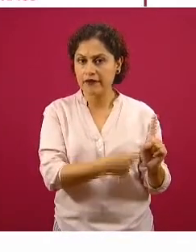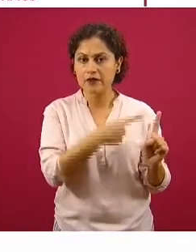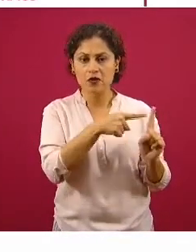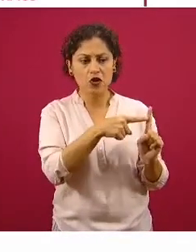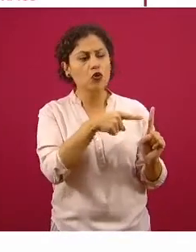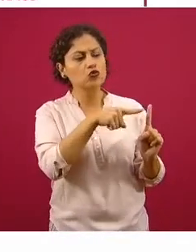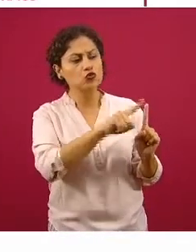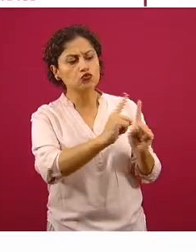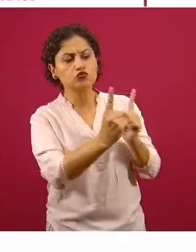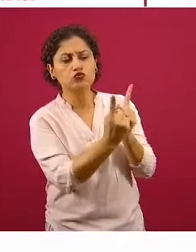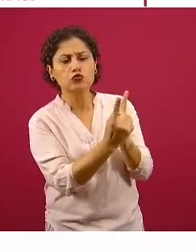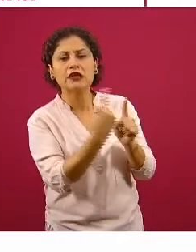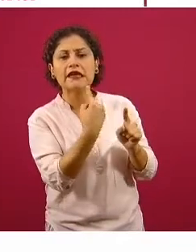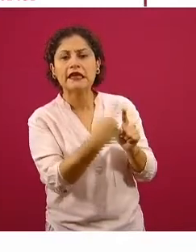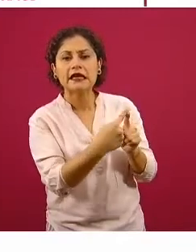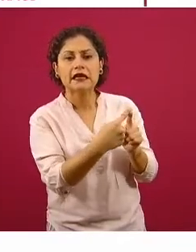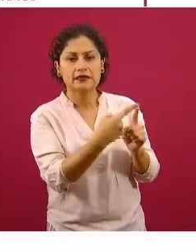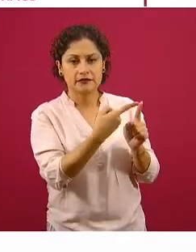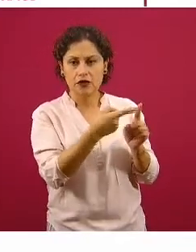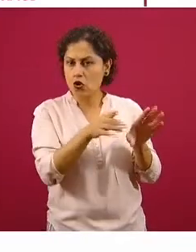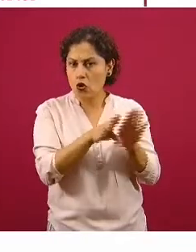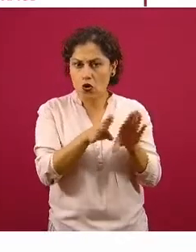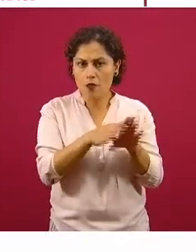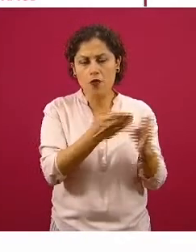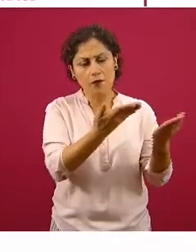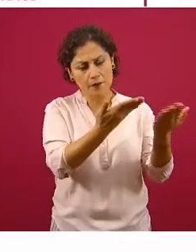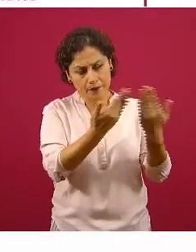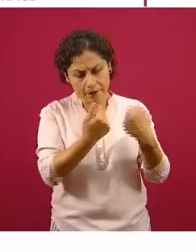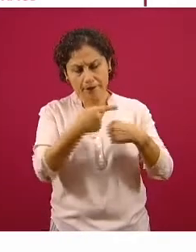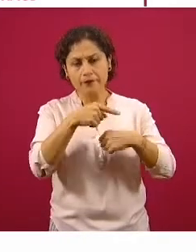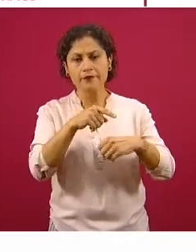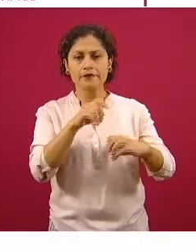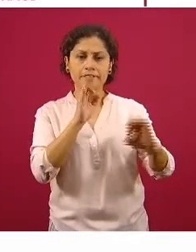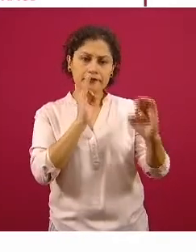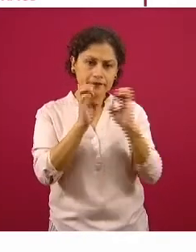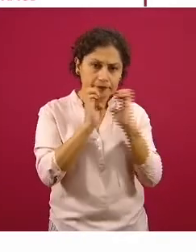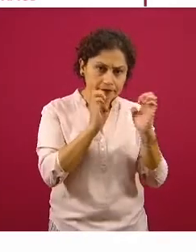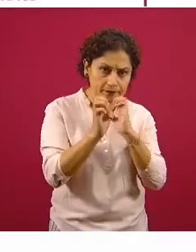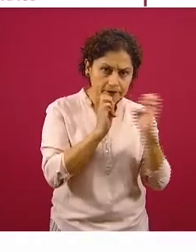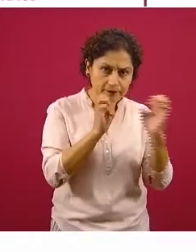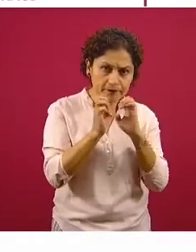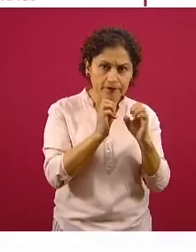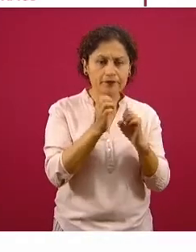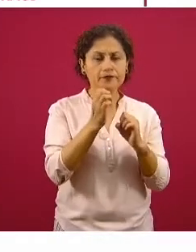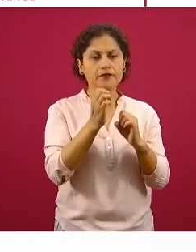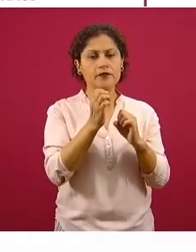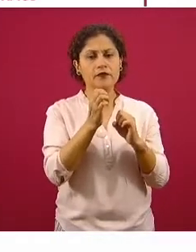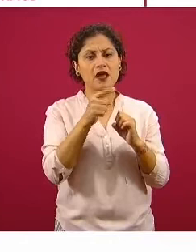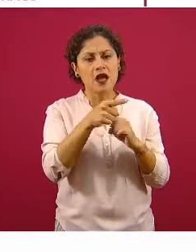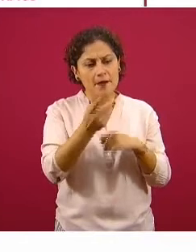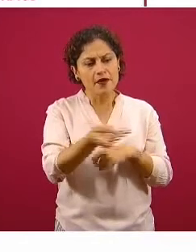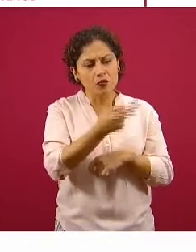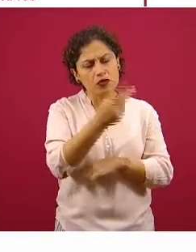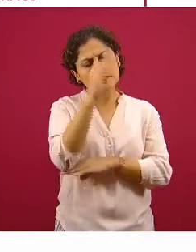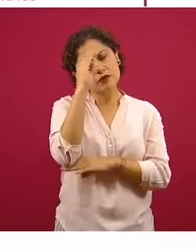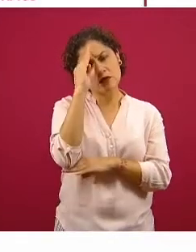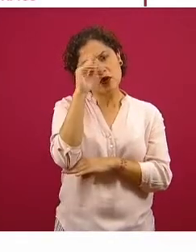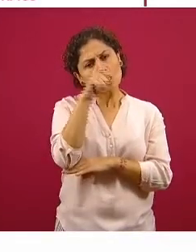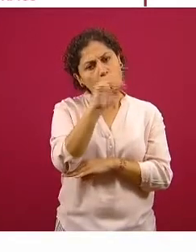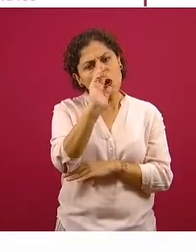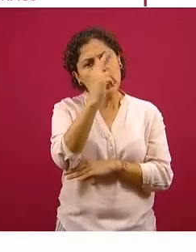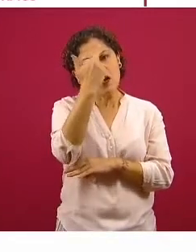contactos. Y esto es una entrevista médico-epidemiológica en donde se estimula la memoria de las personas y de